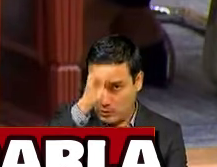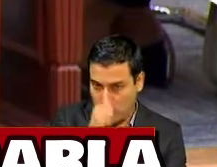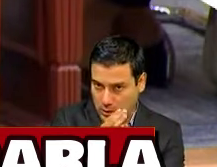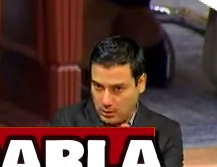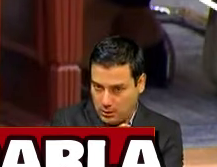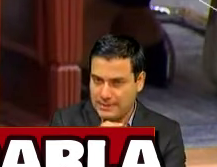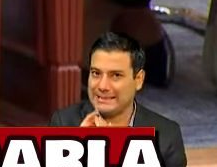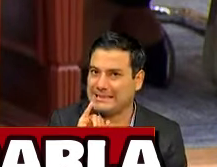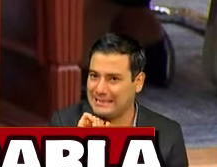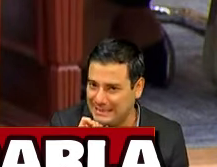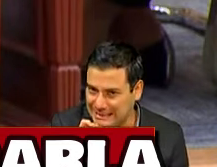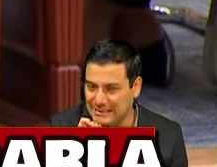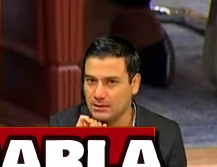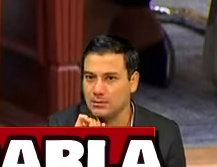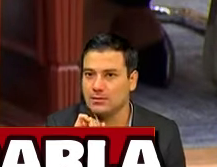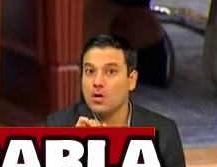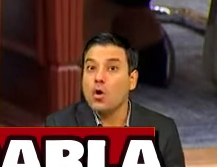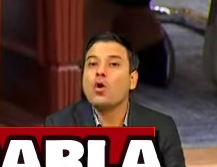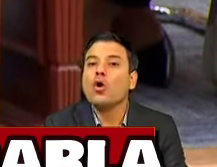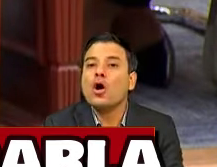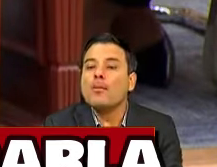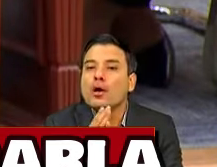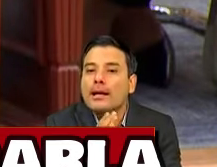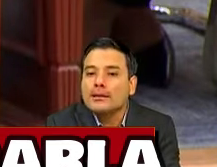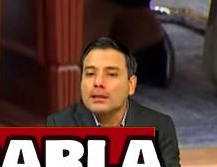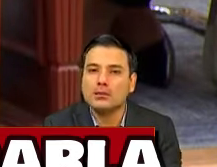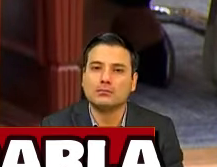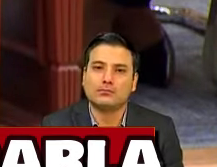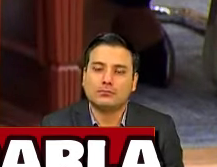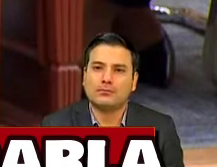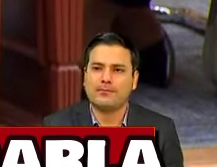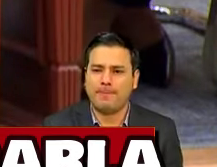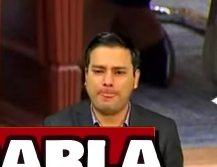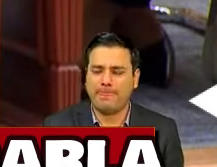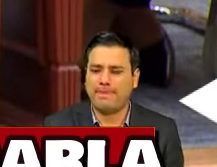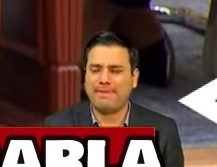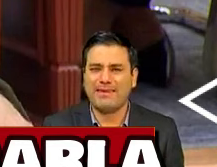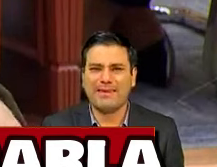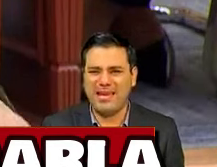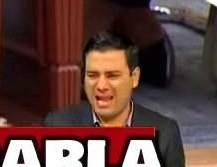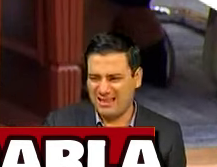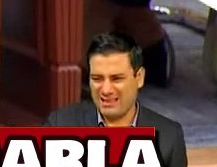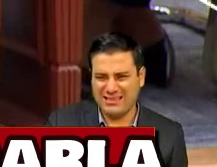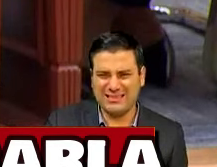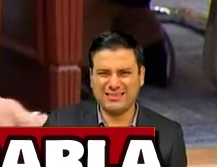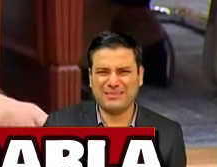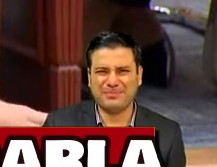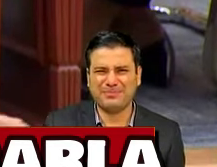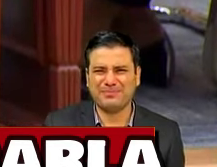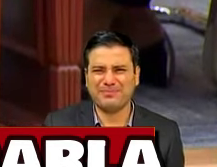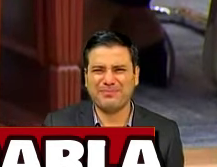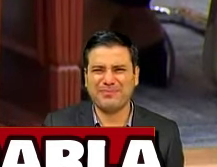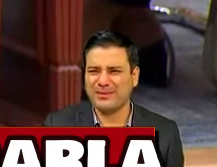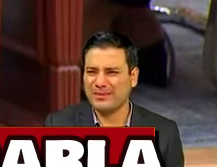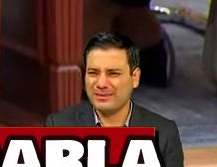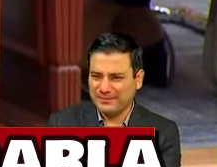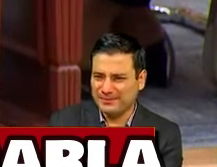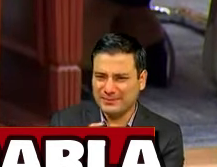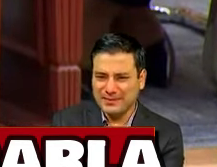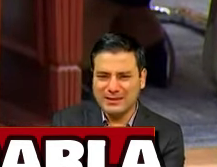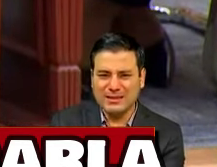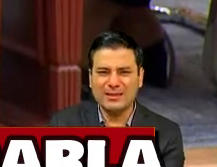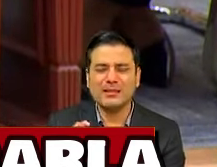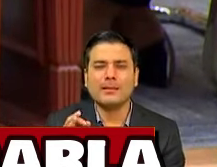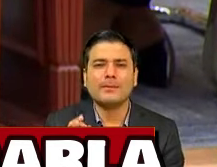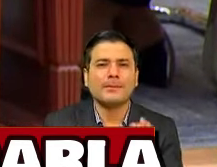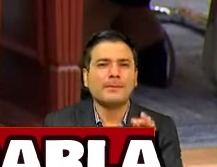mi juicio, la sanción pasa por lo que dice la sala, no encuentro la sentencia, ya la leí, pero bueno, que dice que los tendríamos